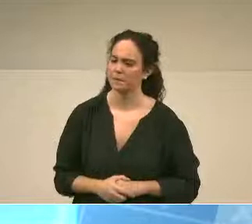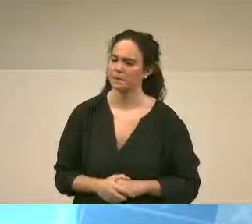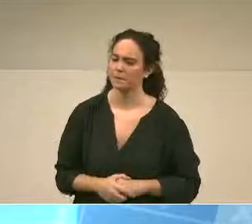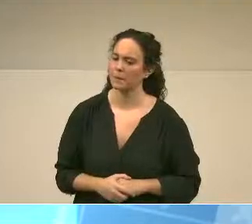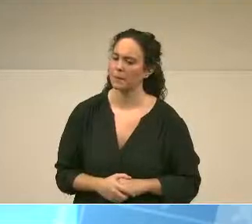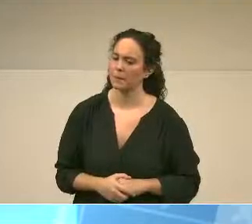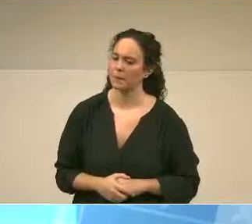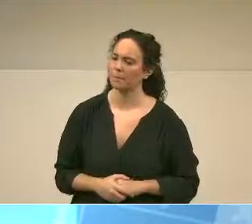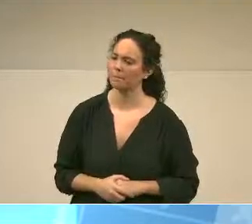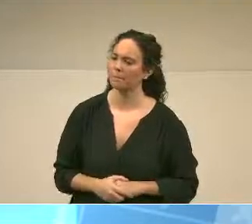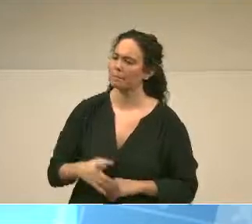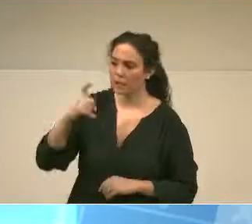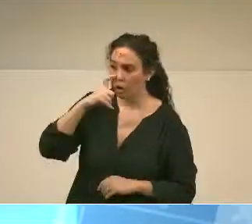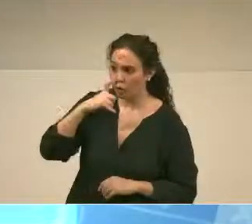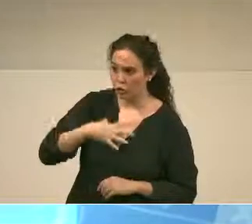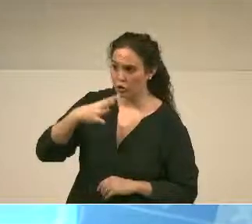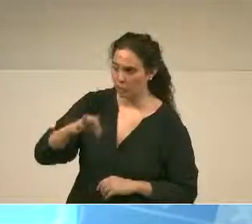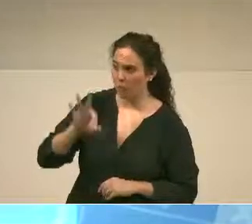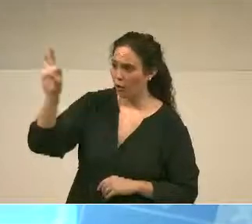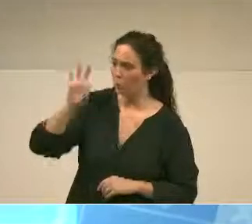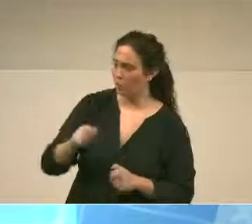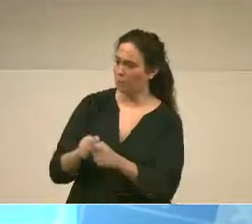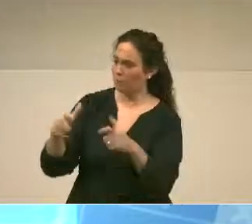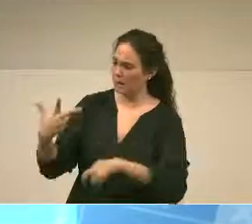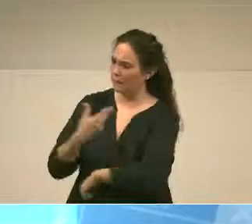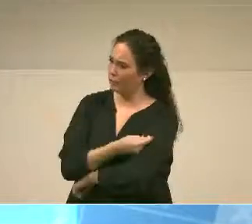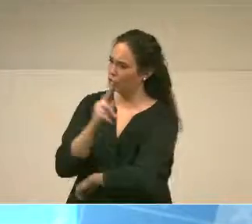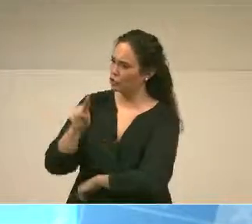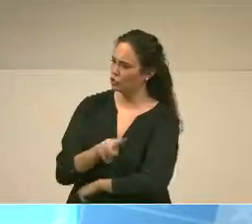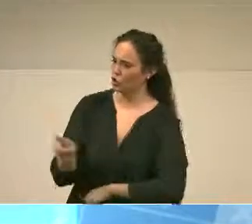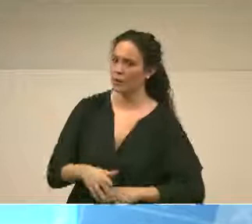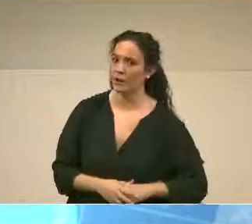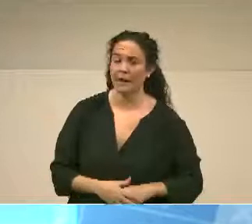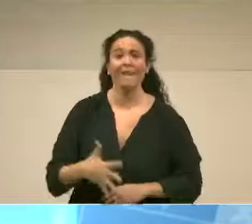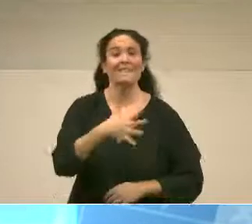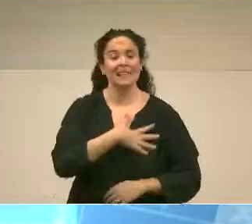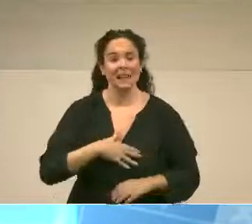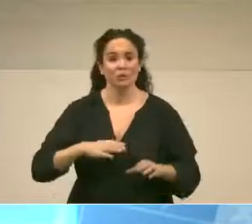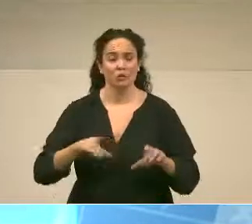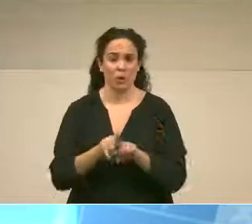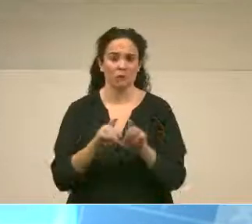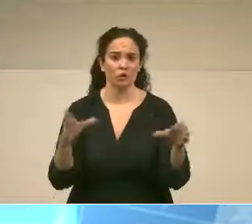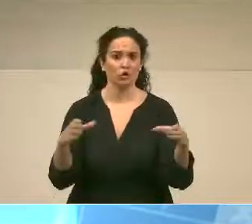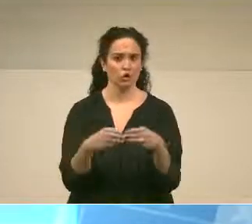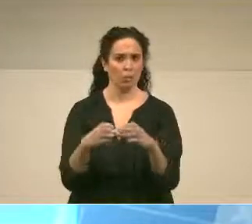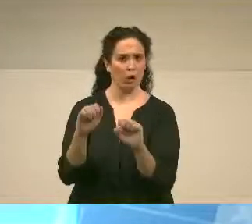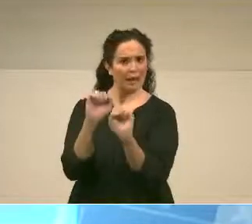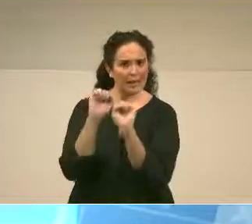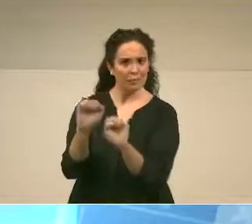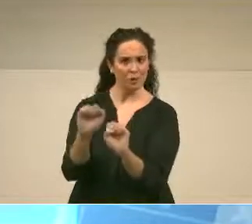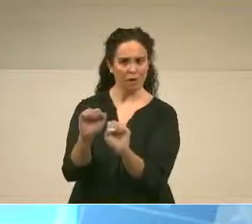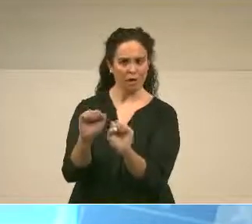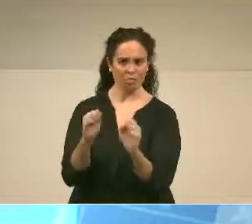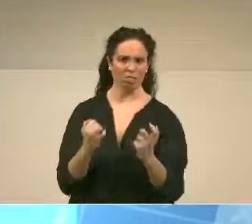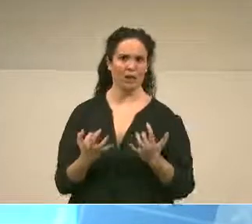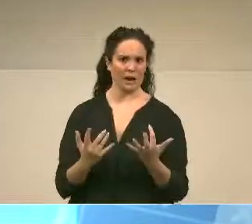Ese objetivo de llegar a la inmunidad de grupo en junio? Lo que se trata es de llegar a esa inmunidad de grupo cuanto antes. ¿Cuándo se podrá llegar? Cuando el